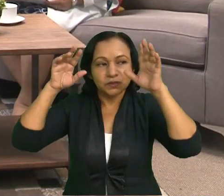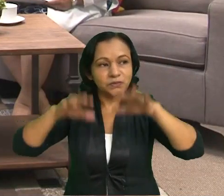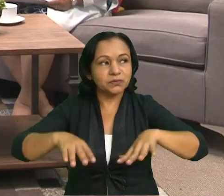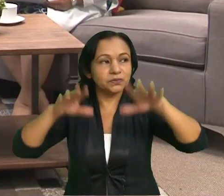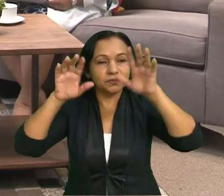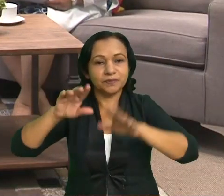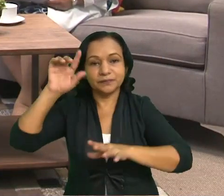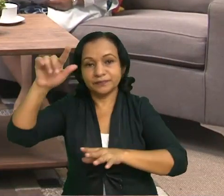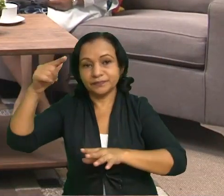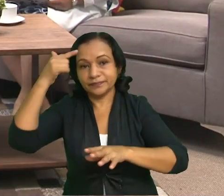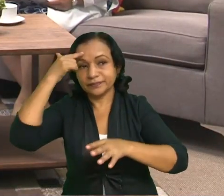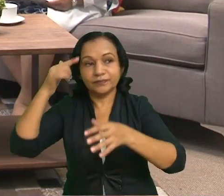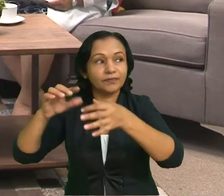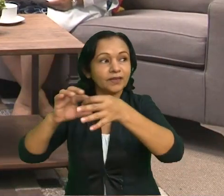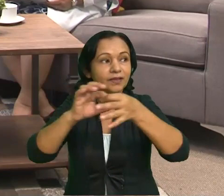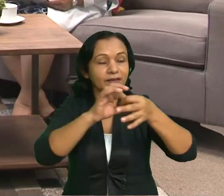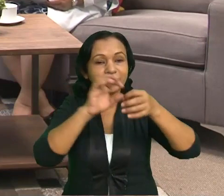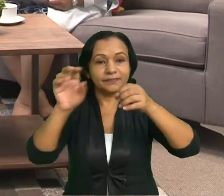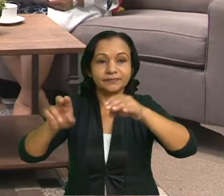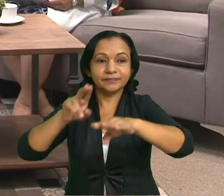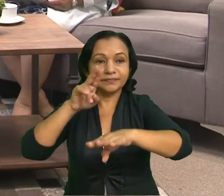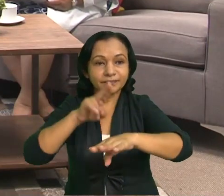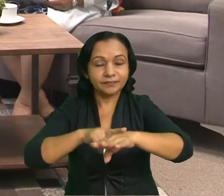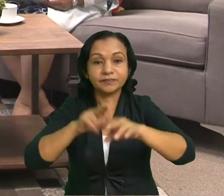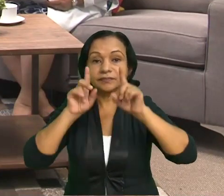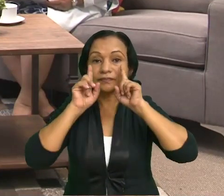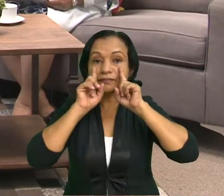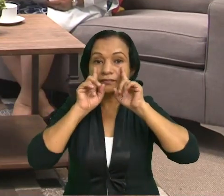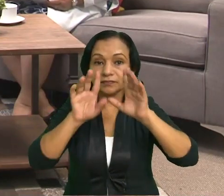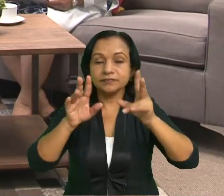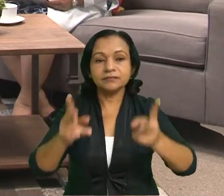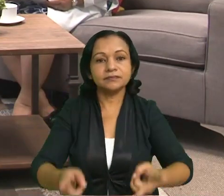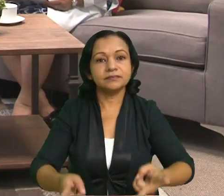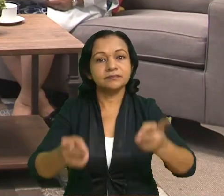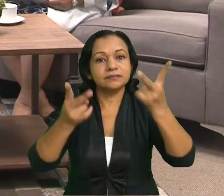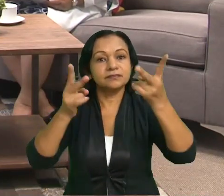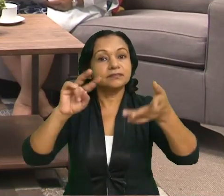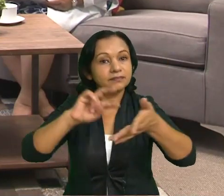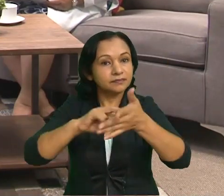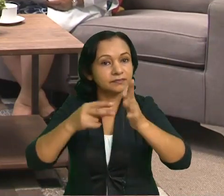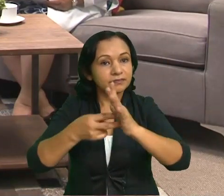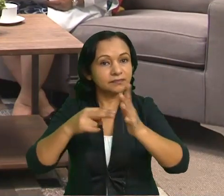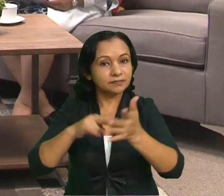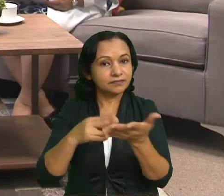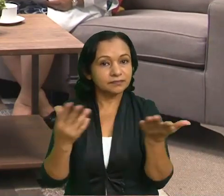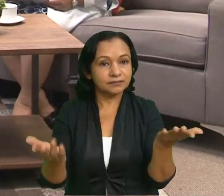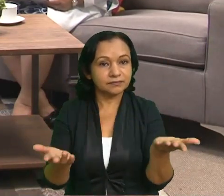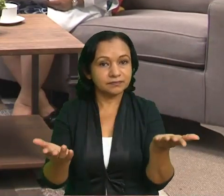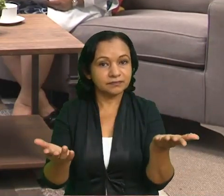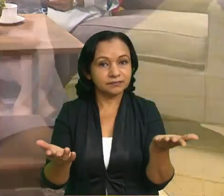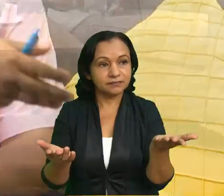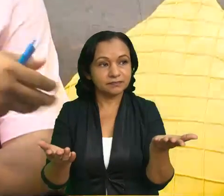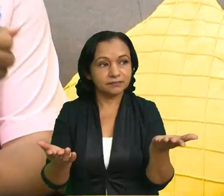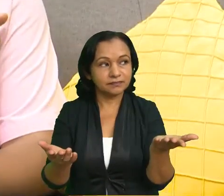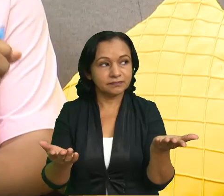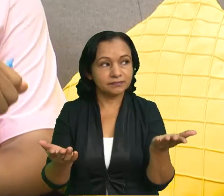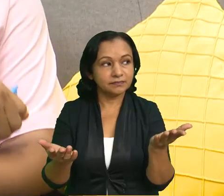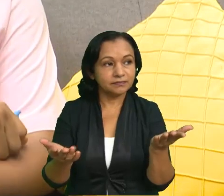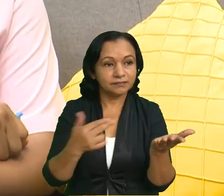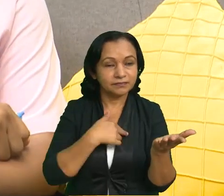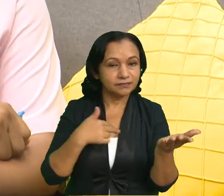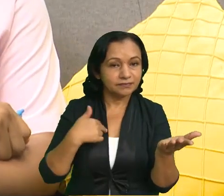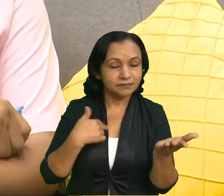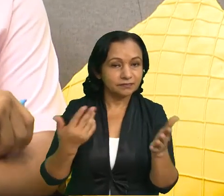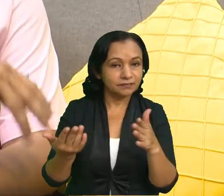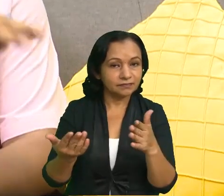el gobierno de reconciliación en la nacional encaminada a salvaguardar la vida implica también esto porque no sólo es que no moras ya sea por una